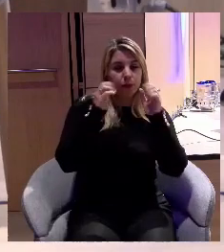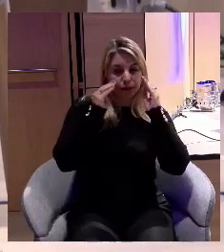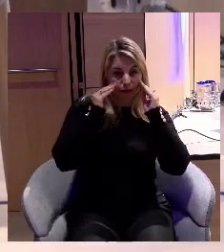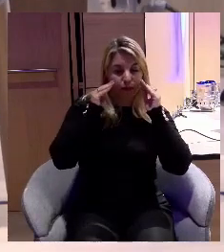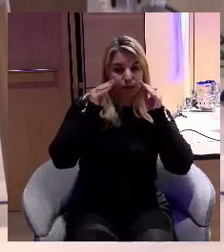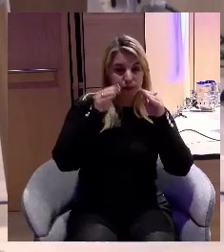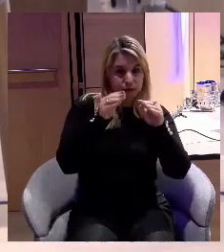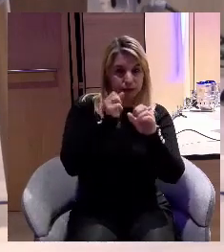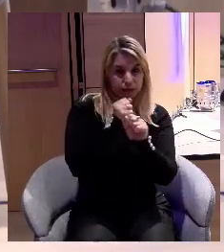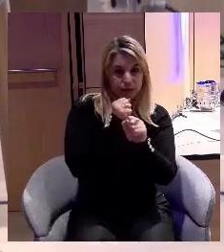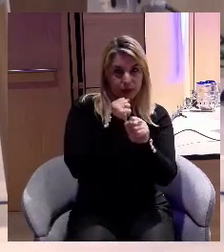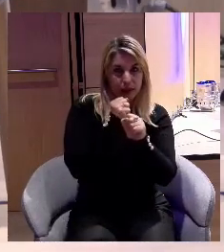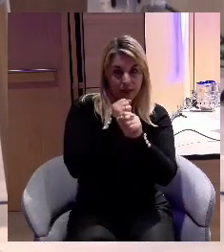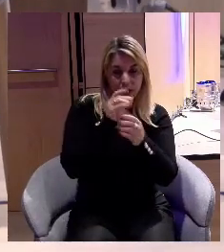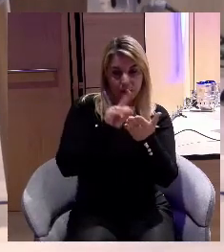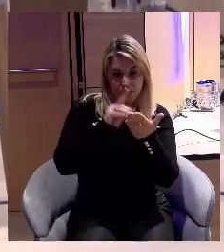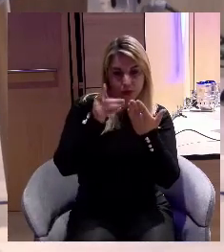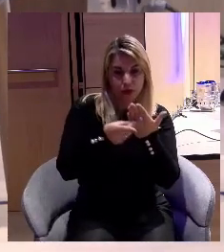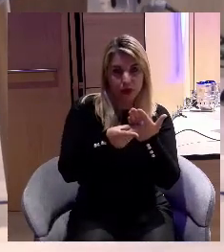así.